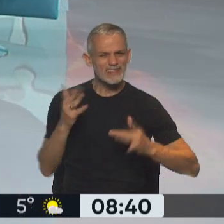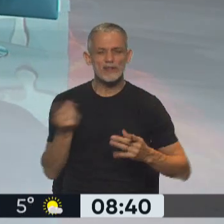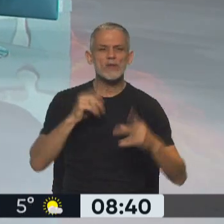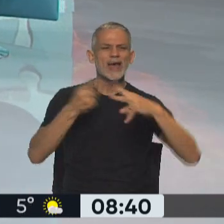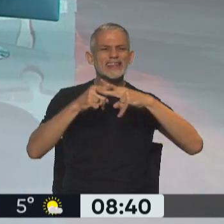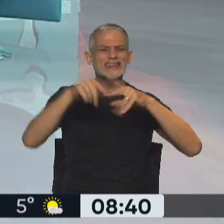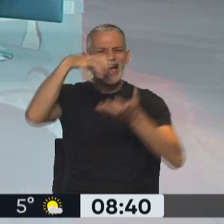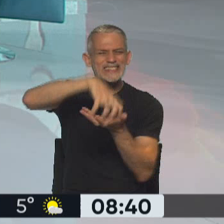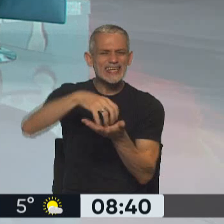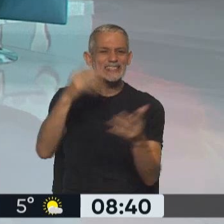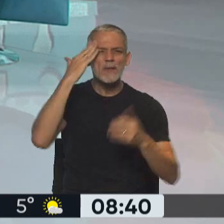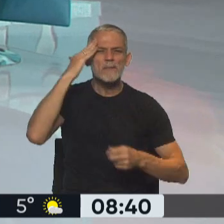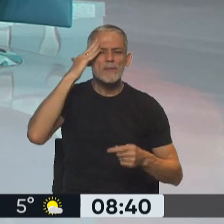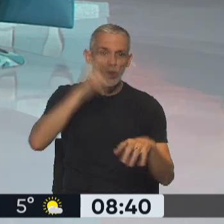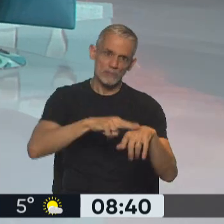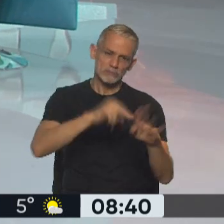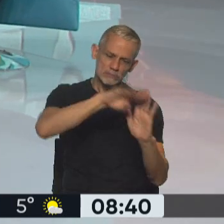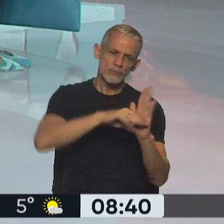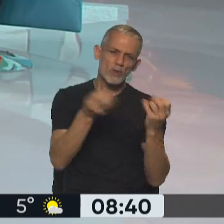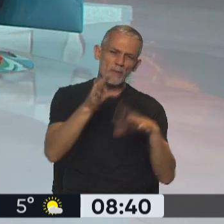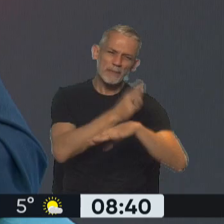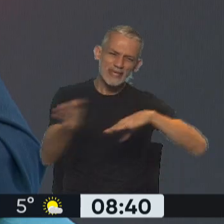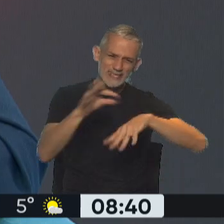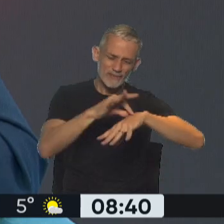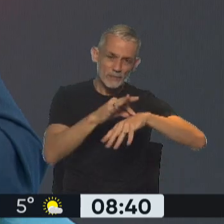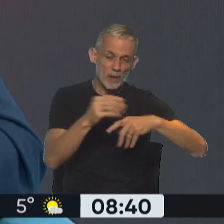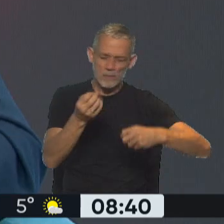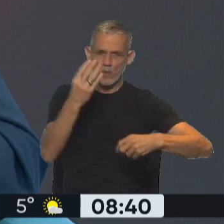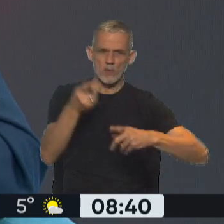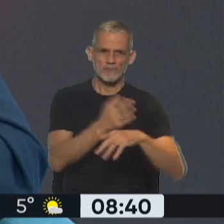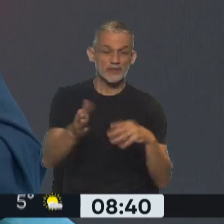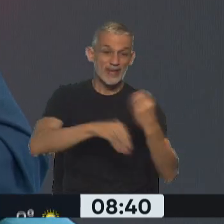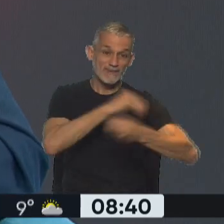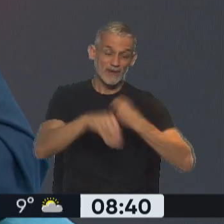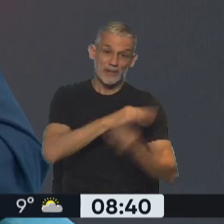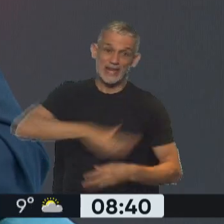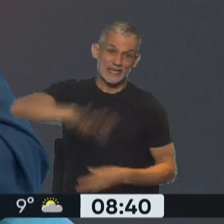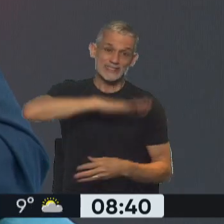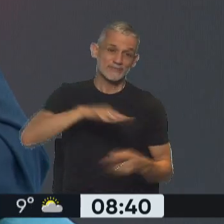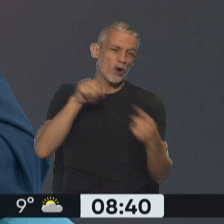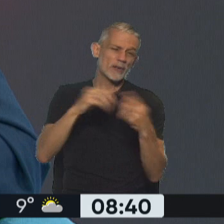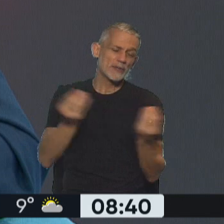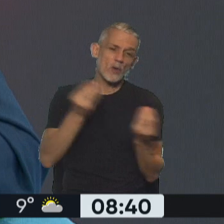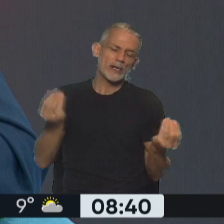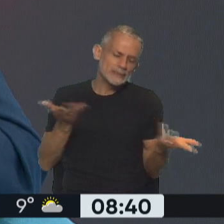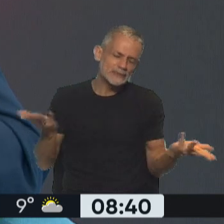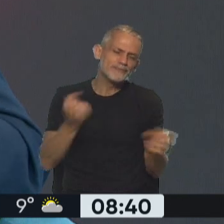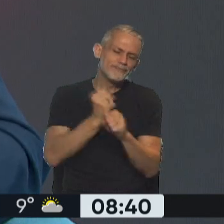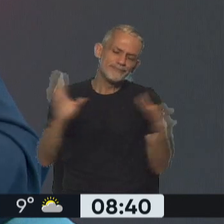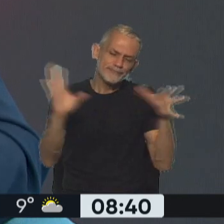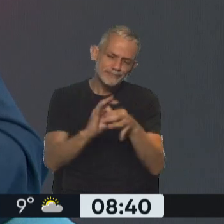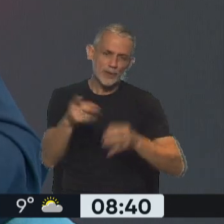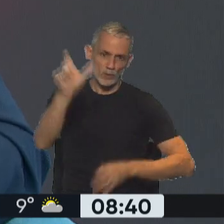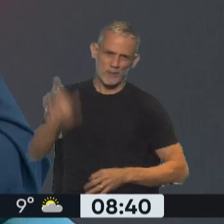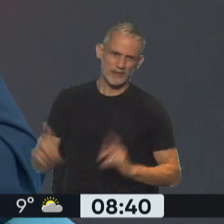de la memoria que tanto se recomiendan en el inicio de la enfermedad? En cuanto a los familiares, el objetivo es trabajar no solo